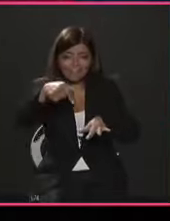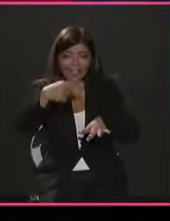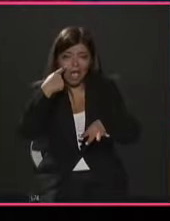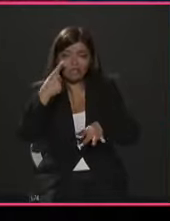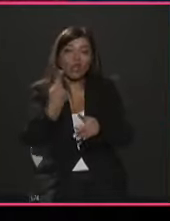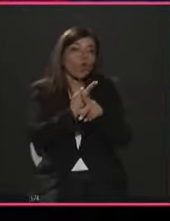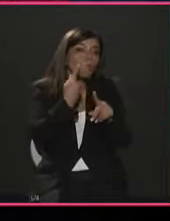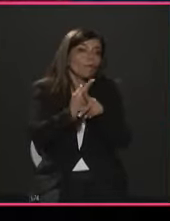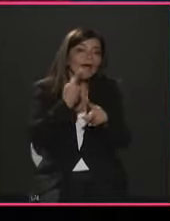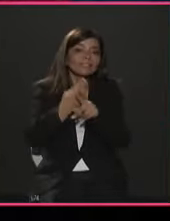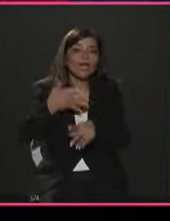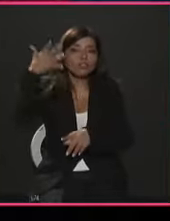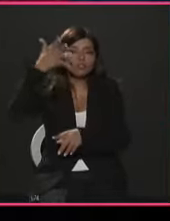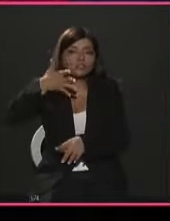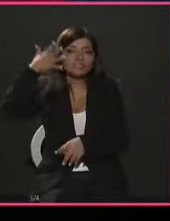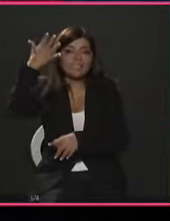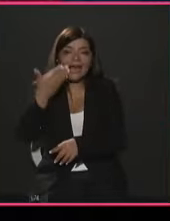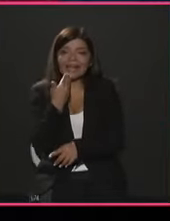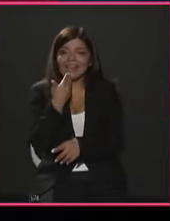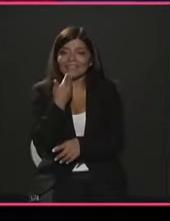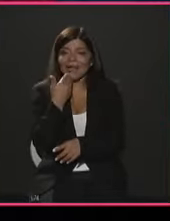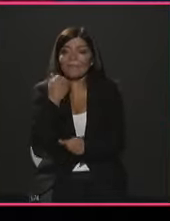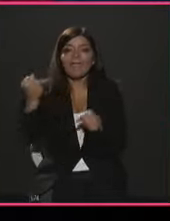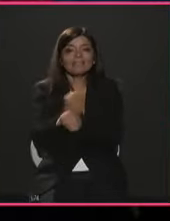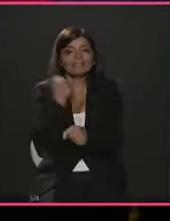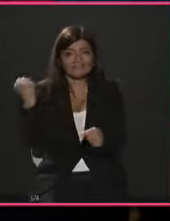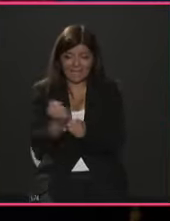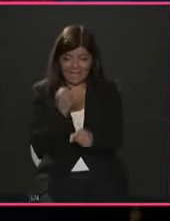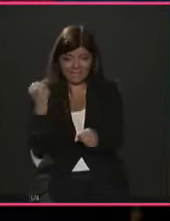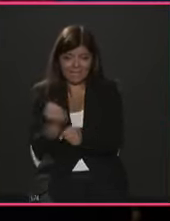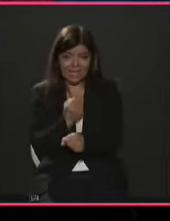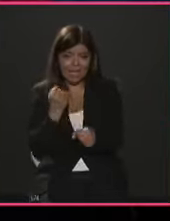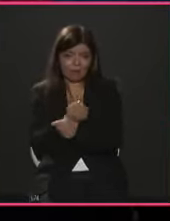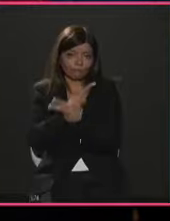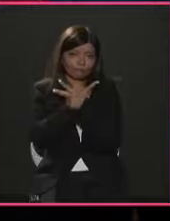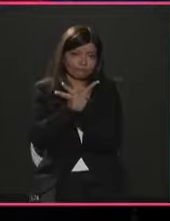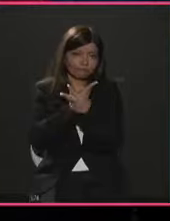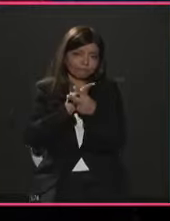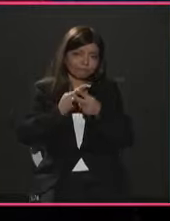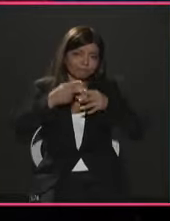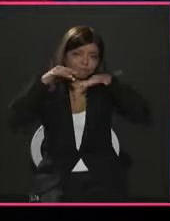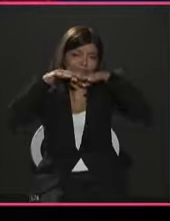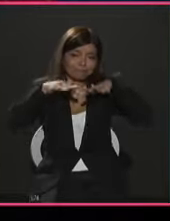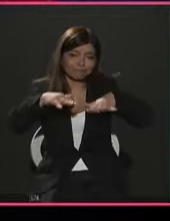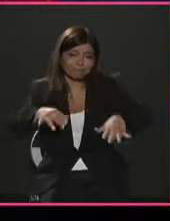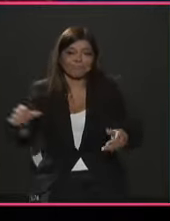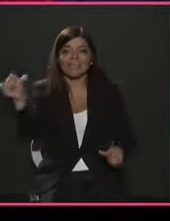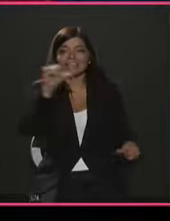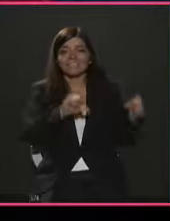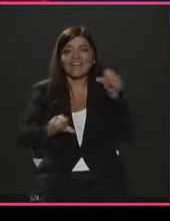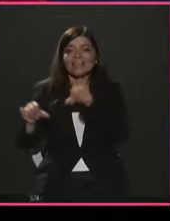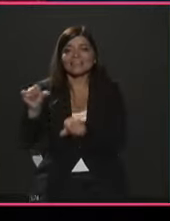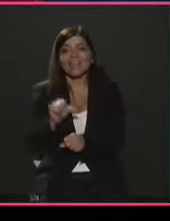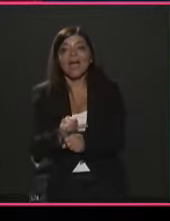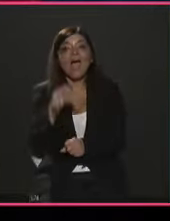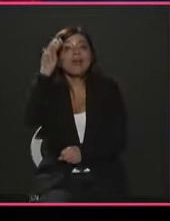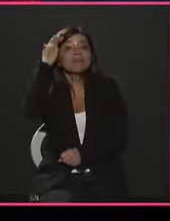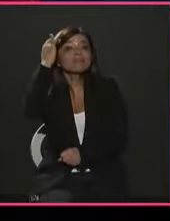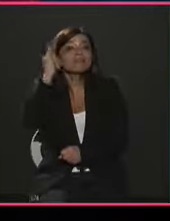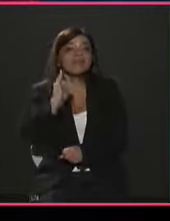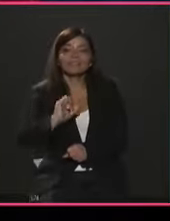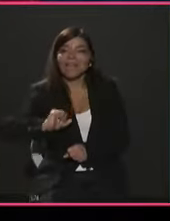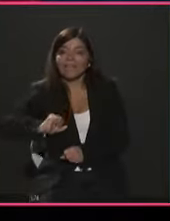conversatorios las charlas también hay talleres de divulgación científica talleres de Inteligencia